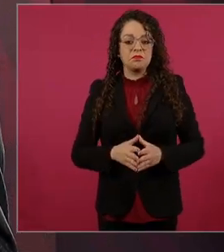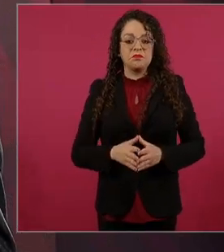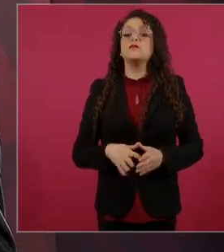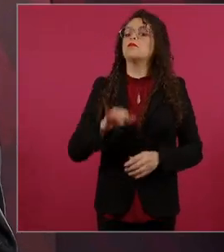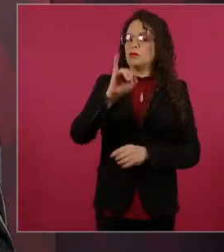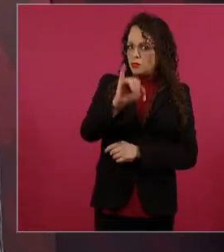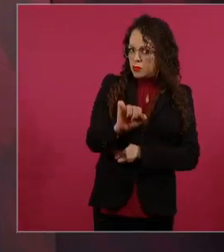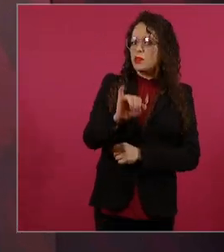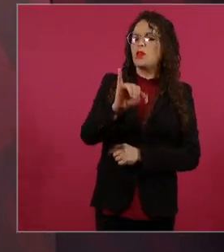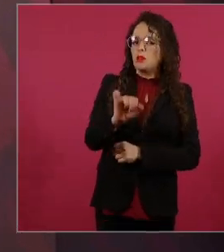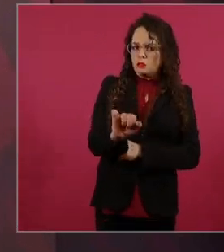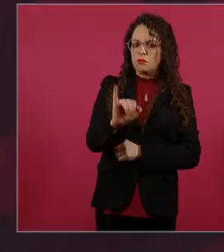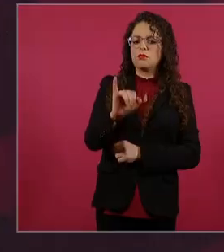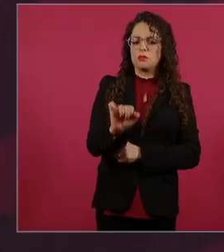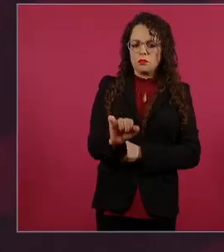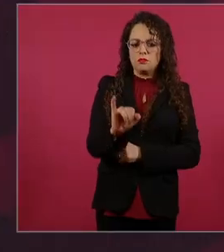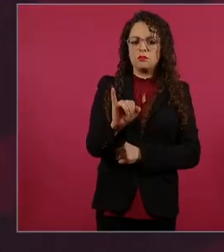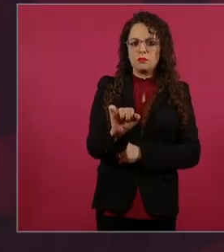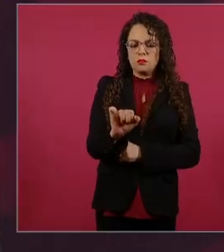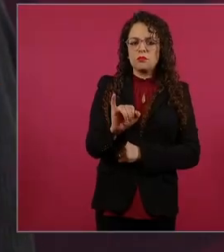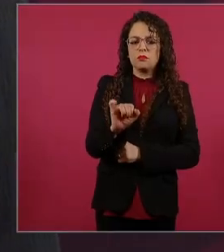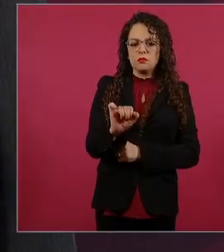¿por qué no pones la carta?